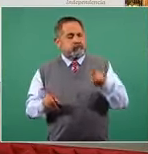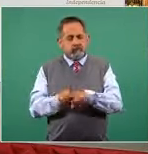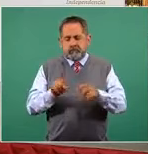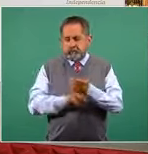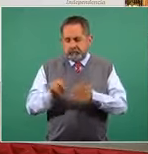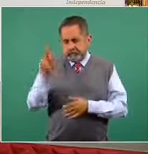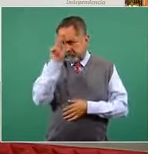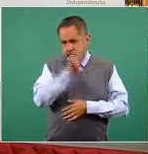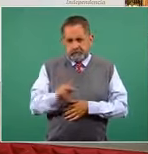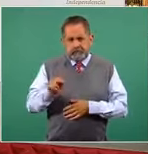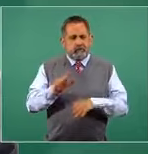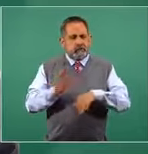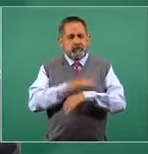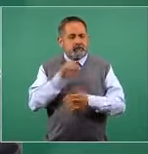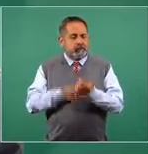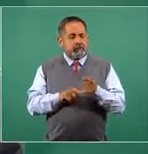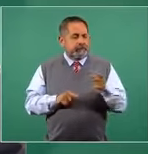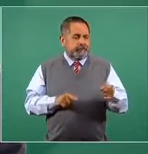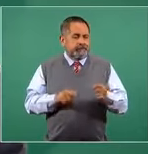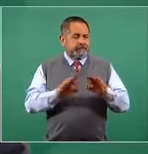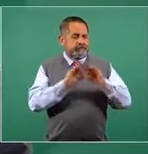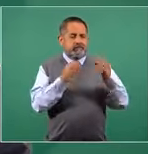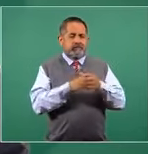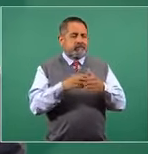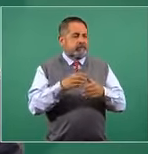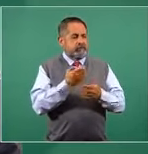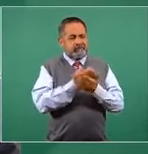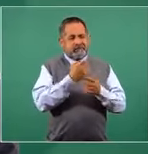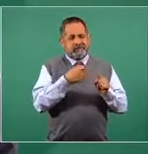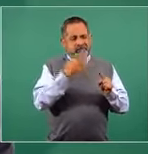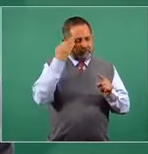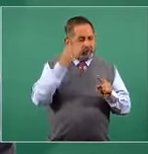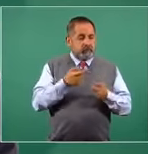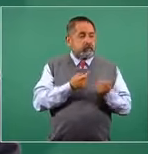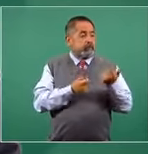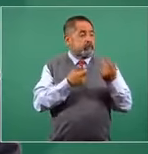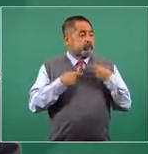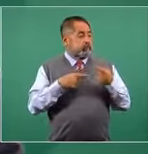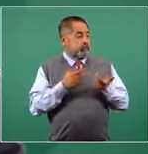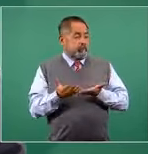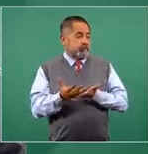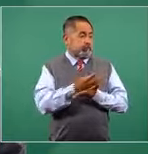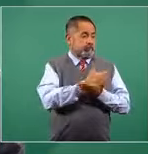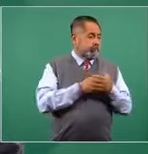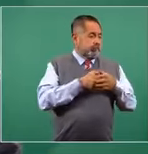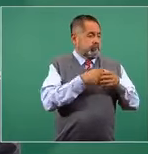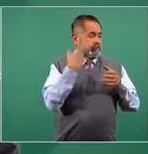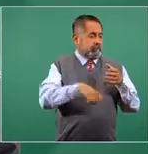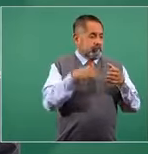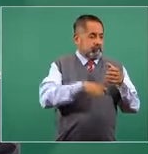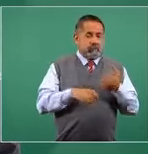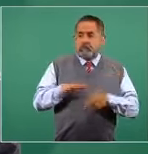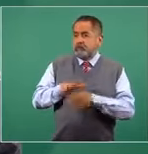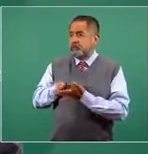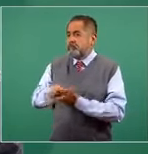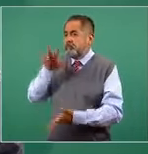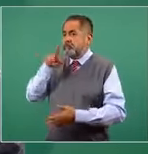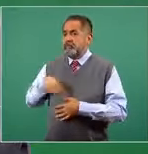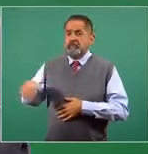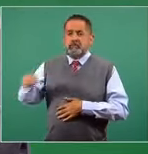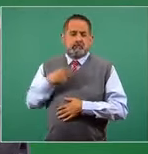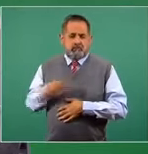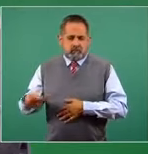pavorosa, producto de este modelo económico que ha ido concentrando la riqueza en muy pocas manos y ha dejado desprotegida a la gran mayoría de la